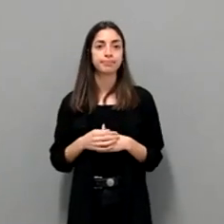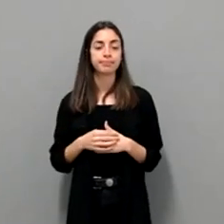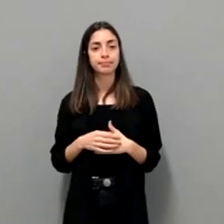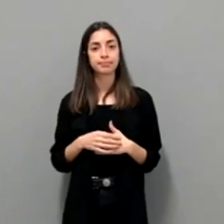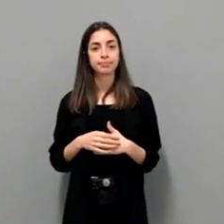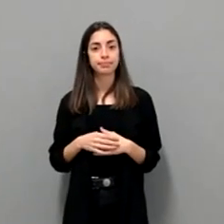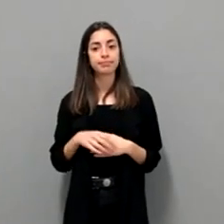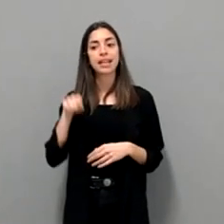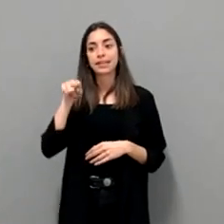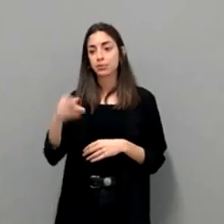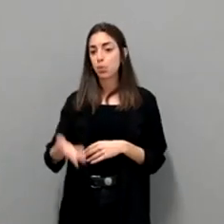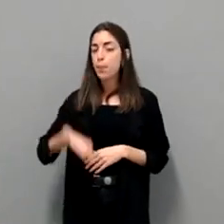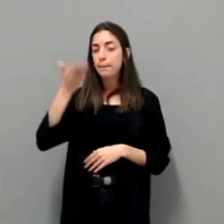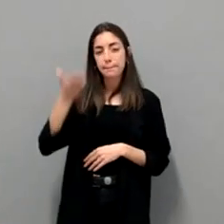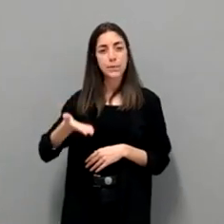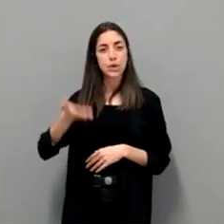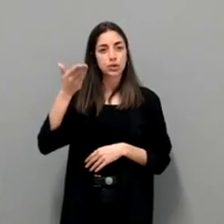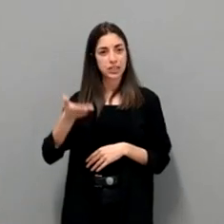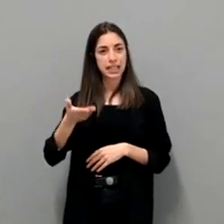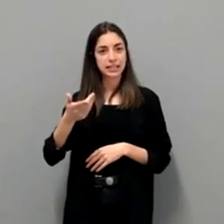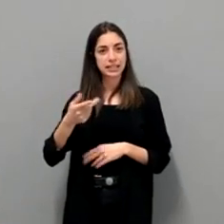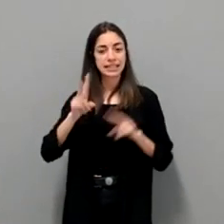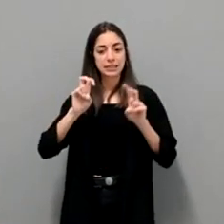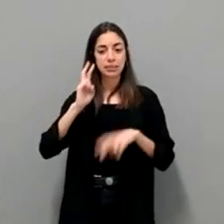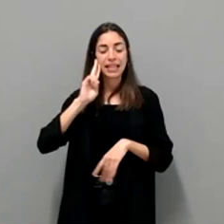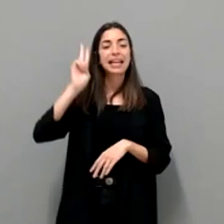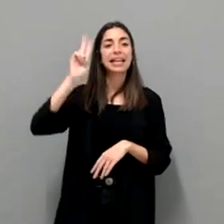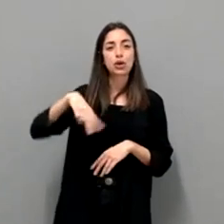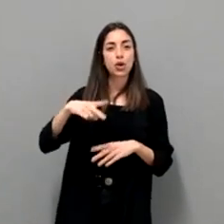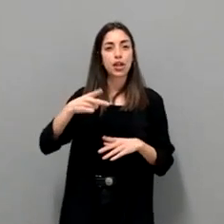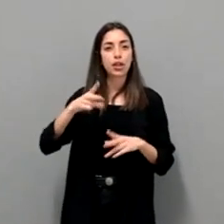Esa importancia, ¿no? Ya no solo de reconocer